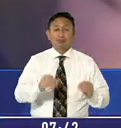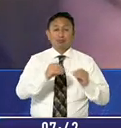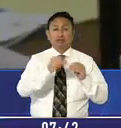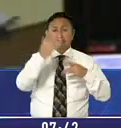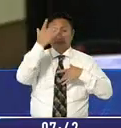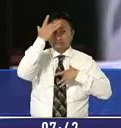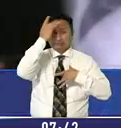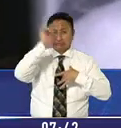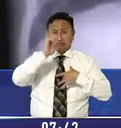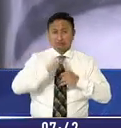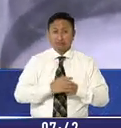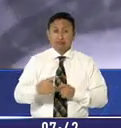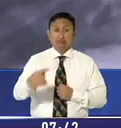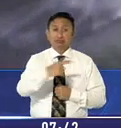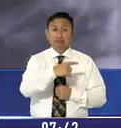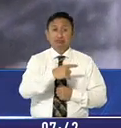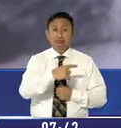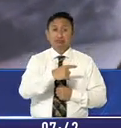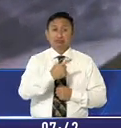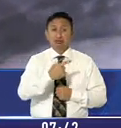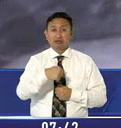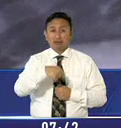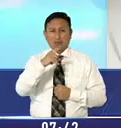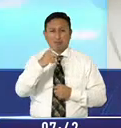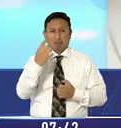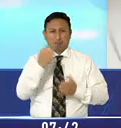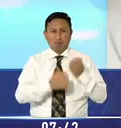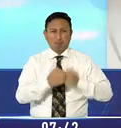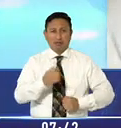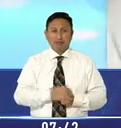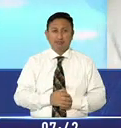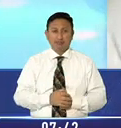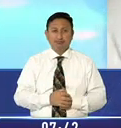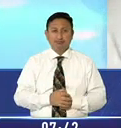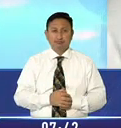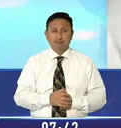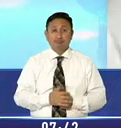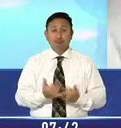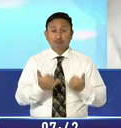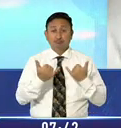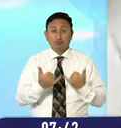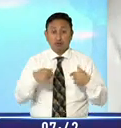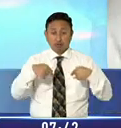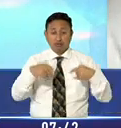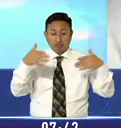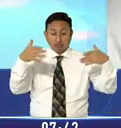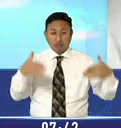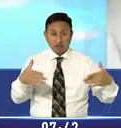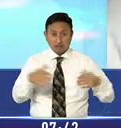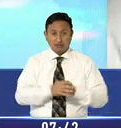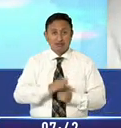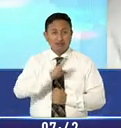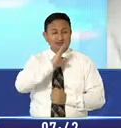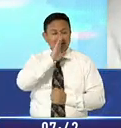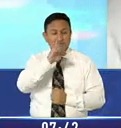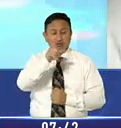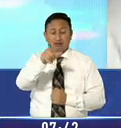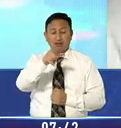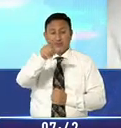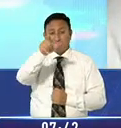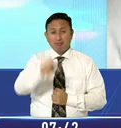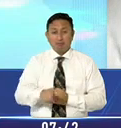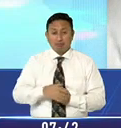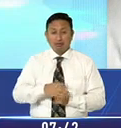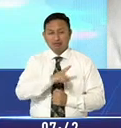la situación se torna en este caso más compleja. Este periodo invernal normalmente hay un aumento de casos de